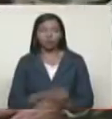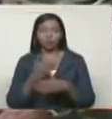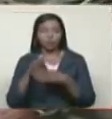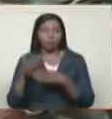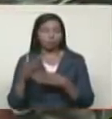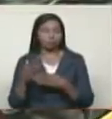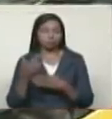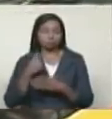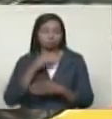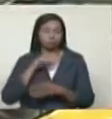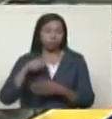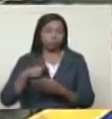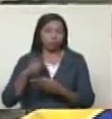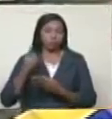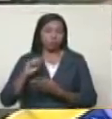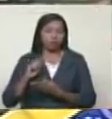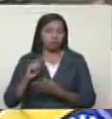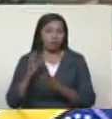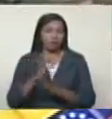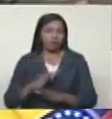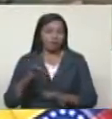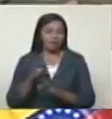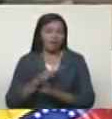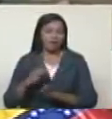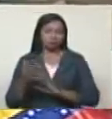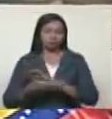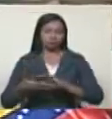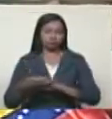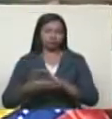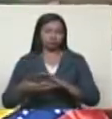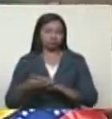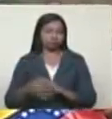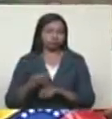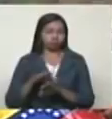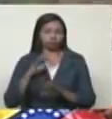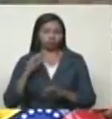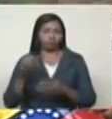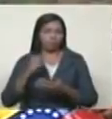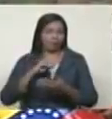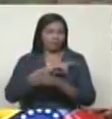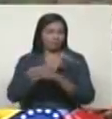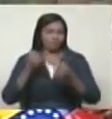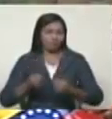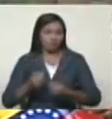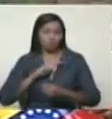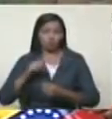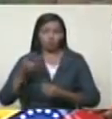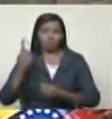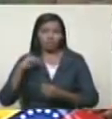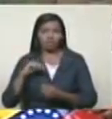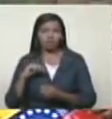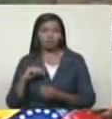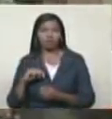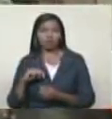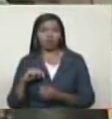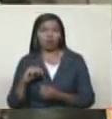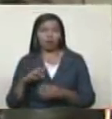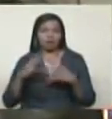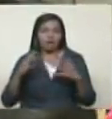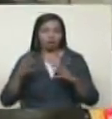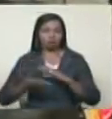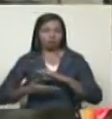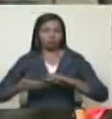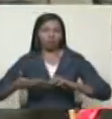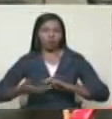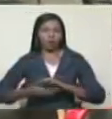tenido conflicto armado de alta intensidad, sí hemos tenido grandes conflictos